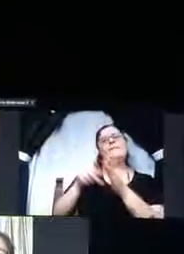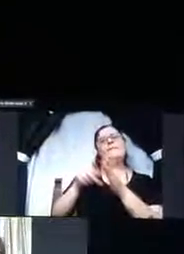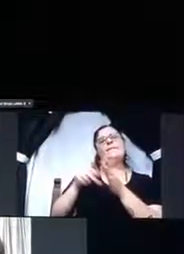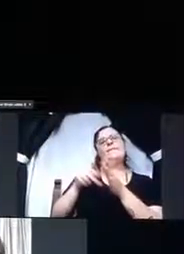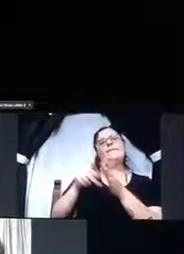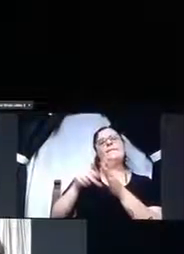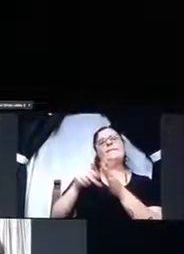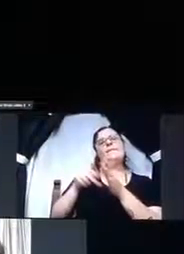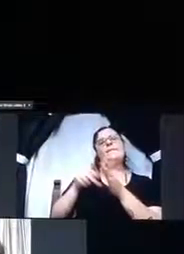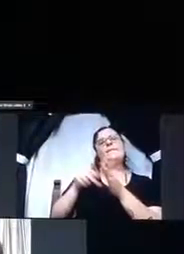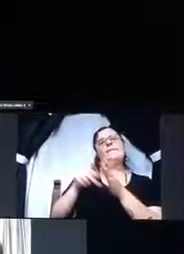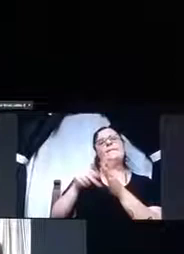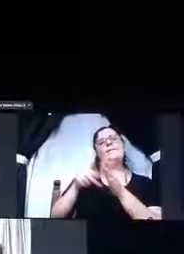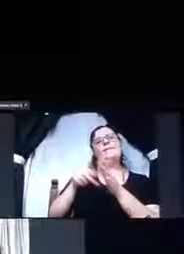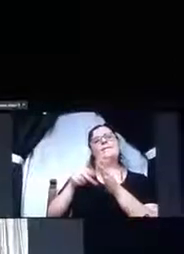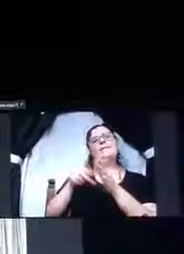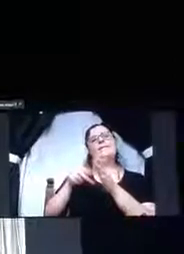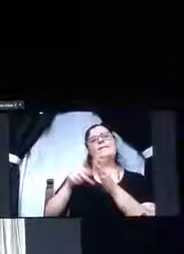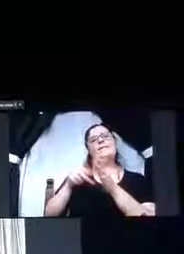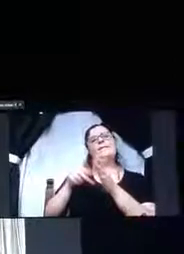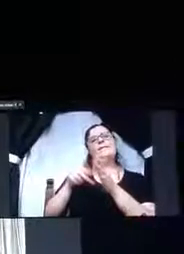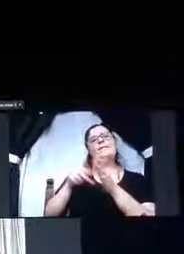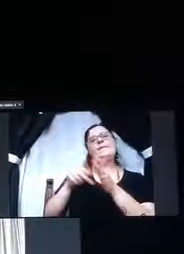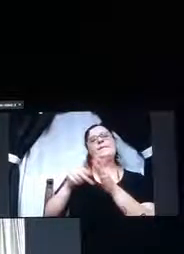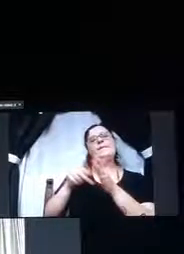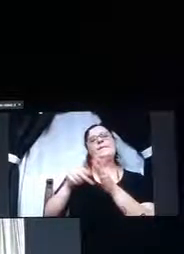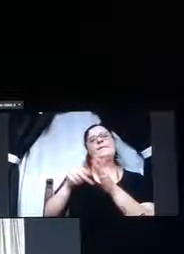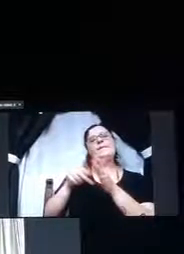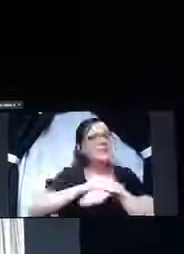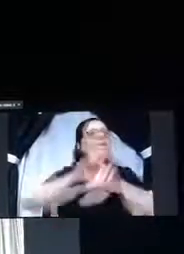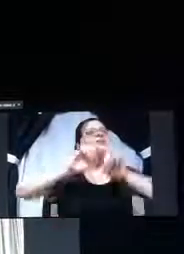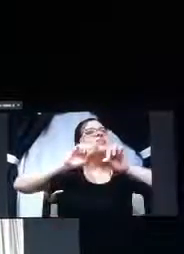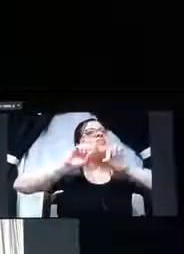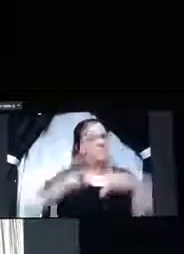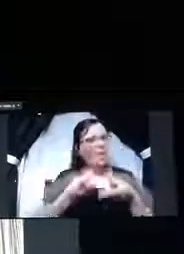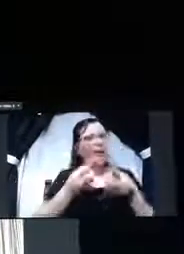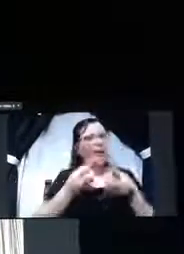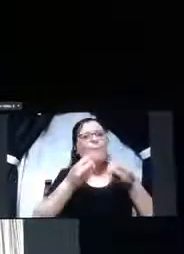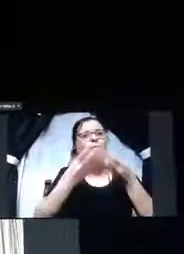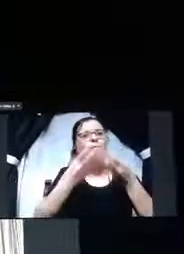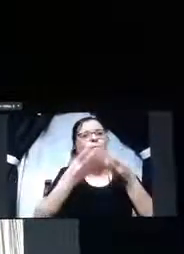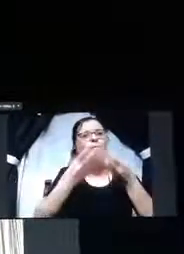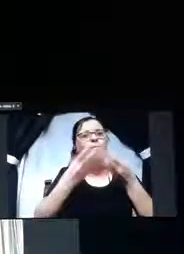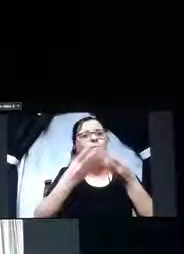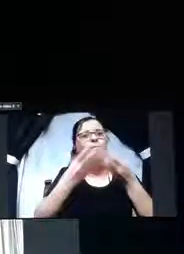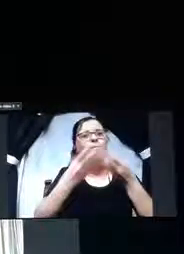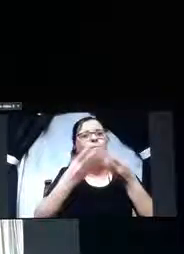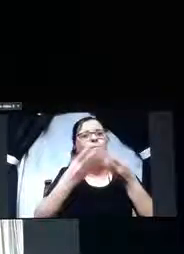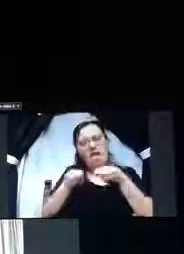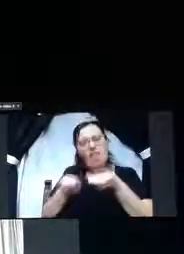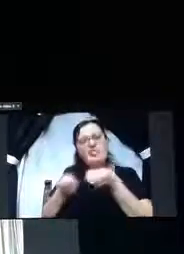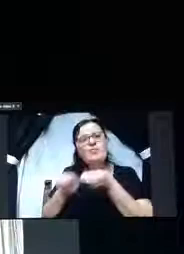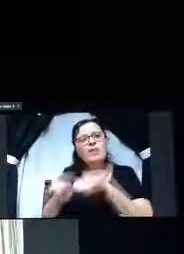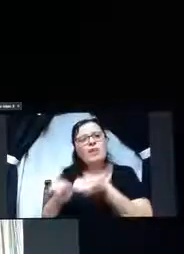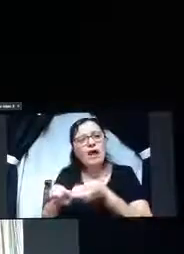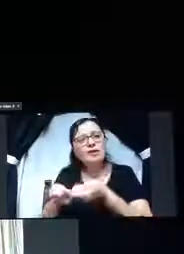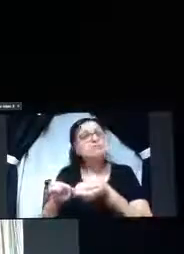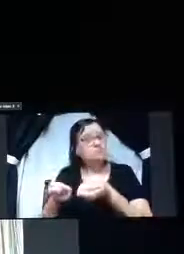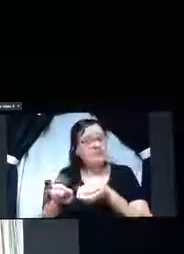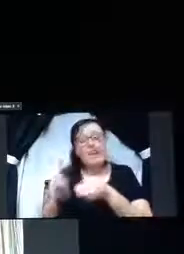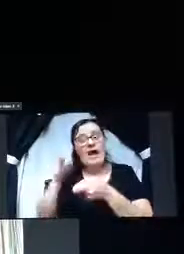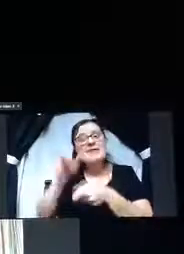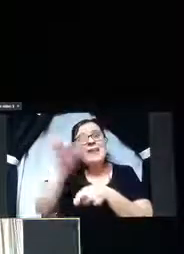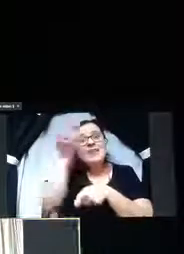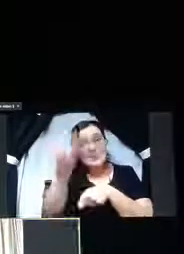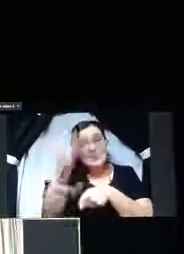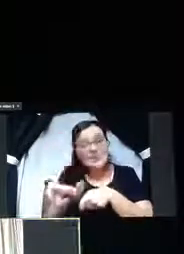lo que tenemos que buscar son nuevas formas de estimular. ¿Por qué? Porque el potencial del lenguaje está, ¿sí?